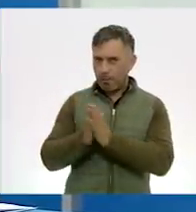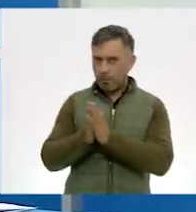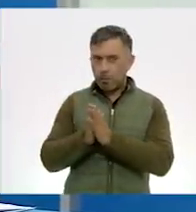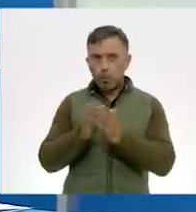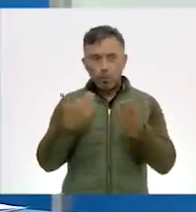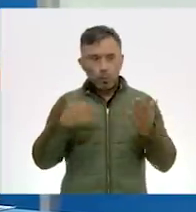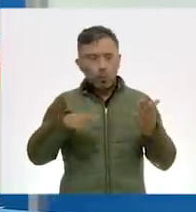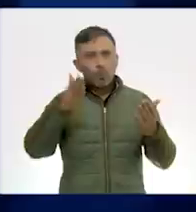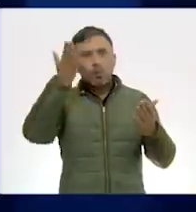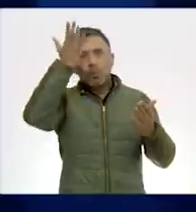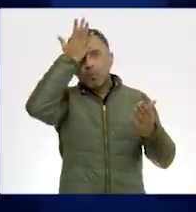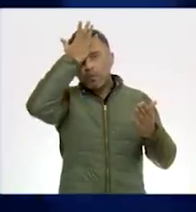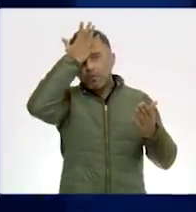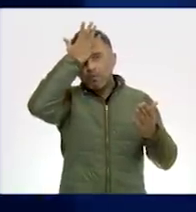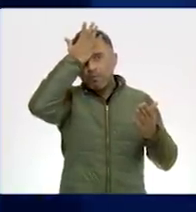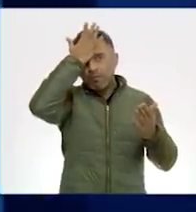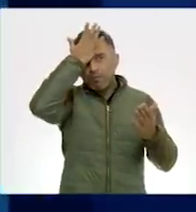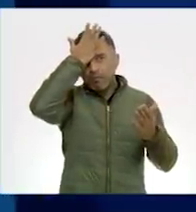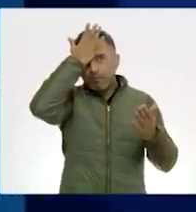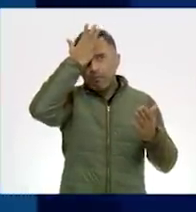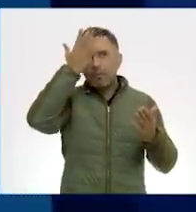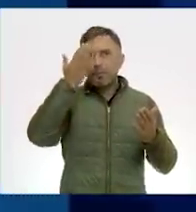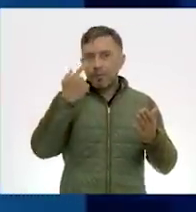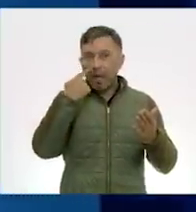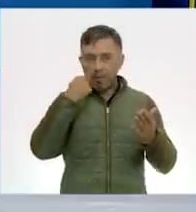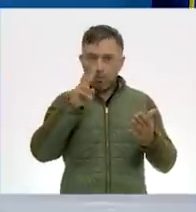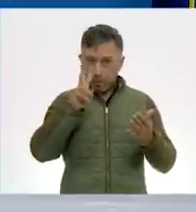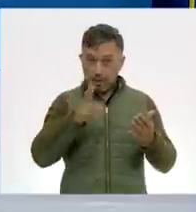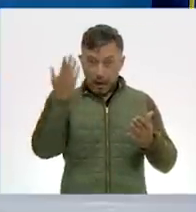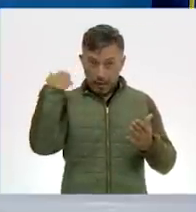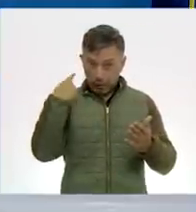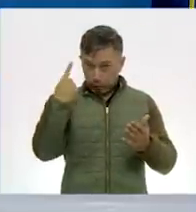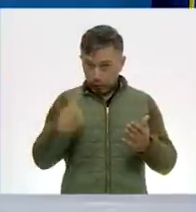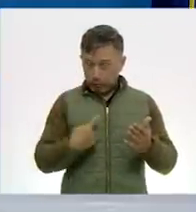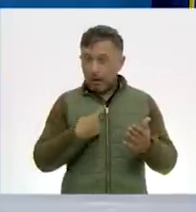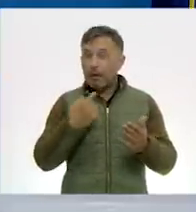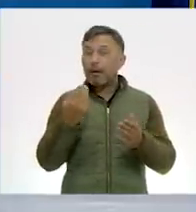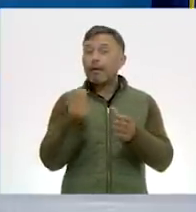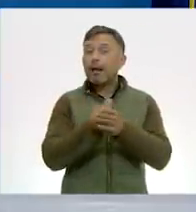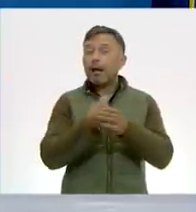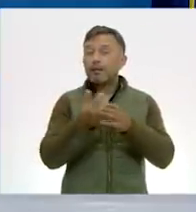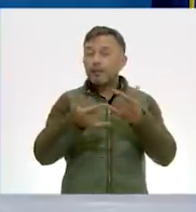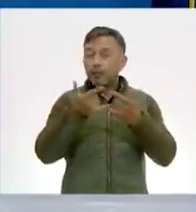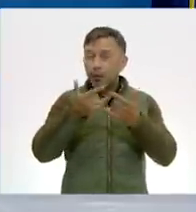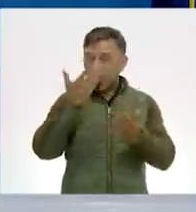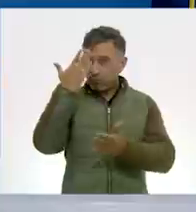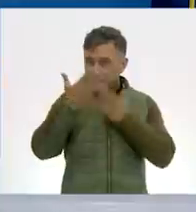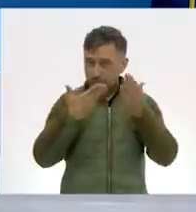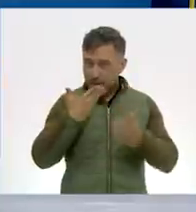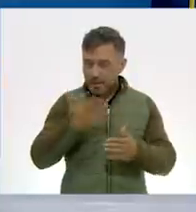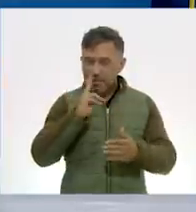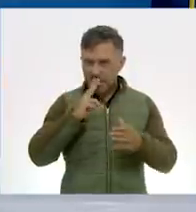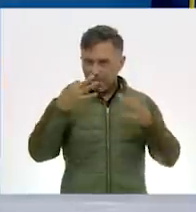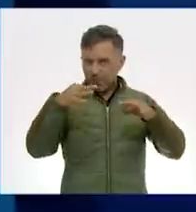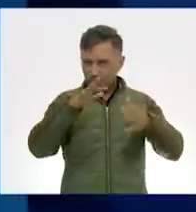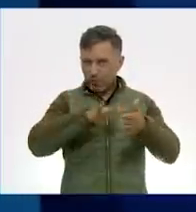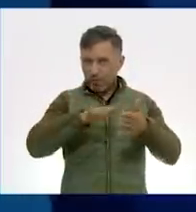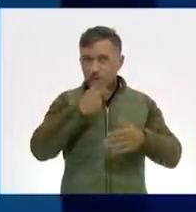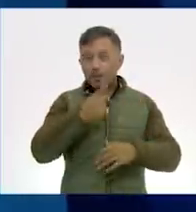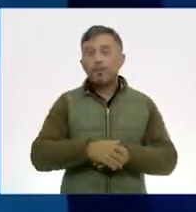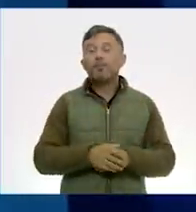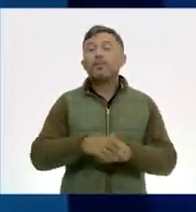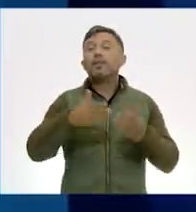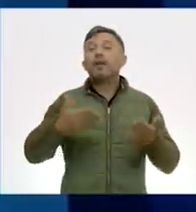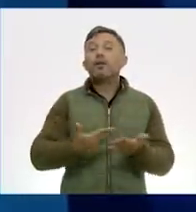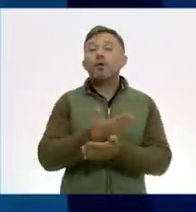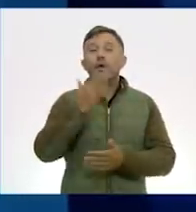Jesús, a ver si que lo organicemos. en realidad estudié muy bien mis clases de historia. Vamos a ver qué dice esta primera hoja. Dice, nació en San